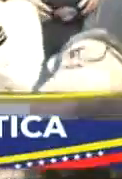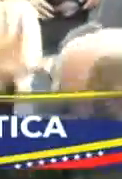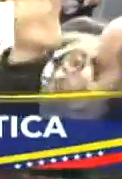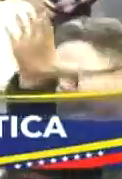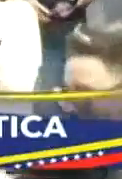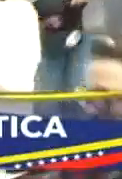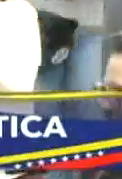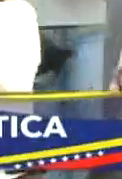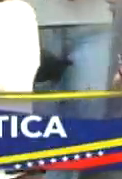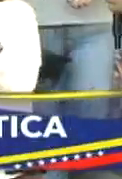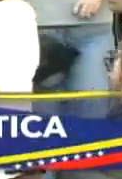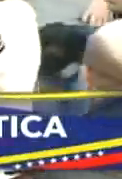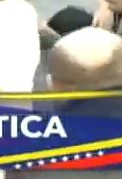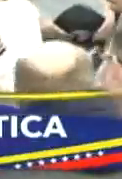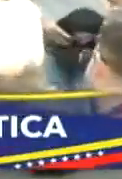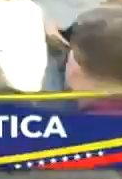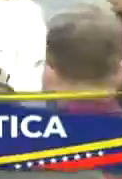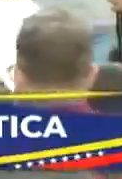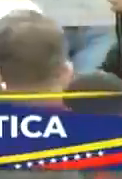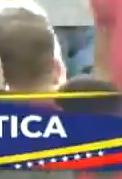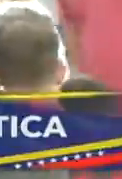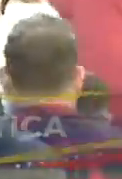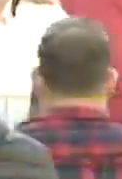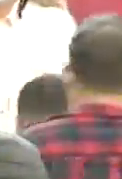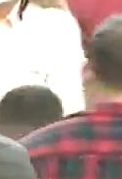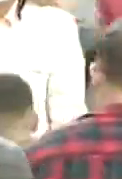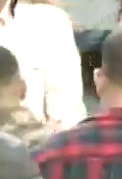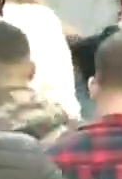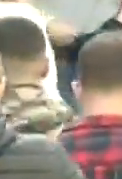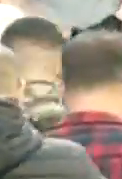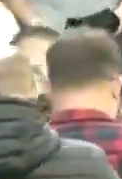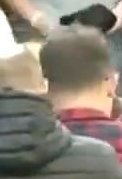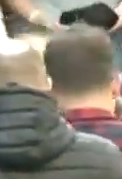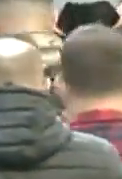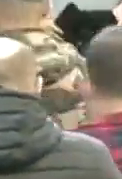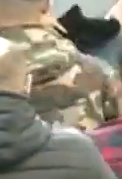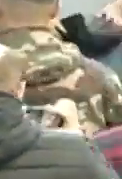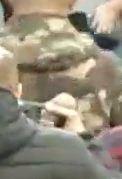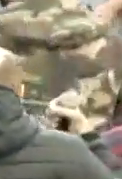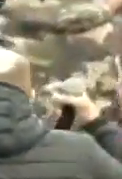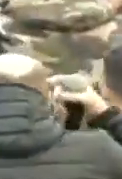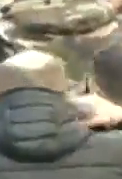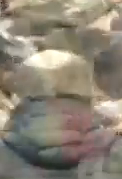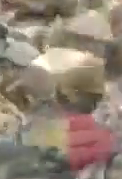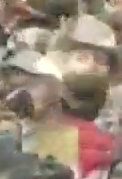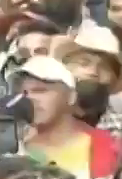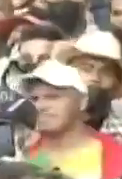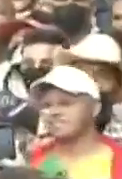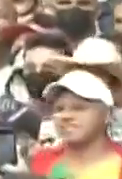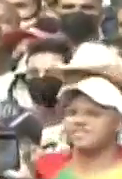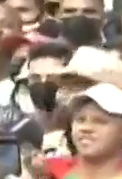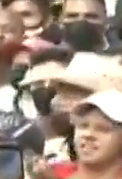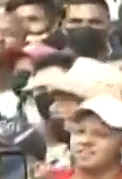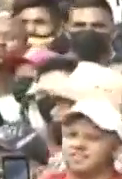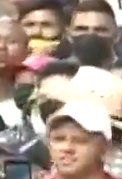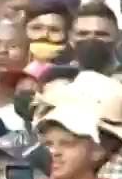tricolor en alto se aprecia en las manos del futuro de Venezuela, que con mensajes